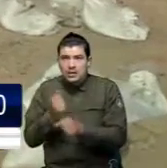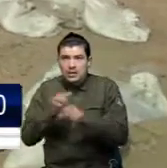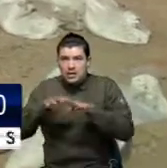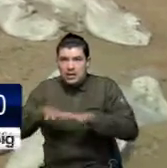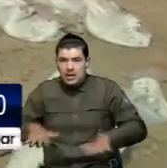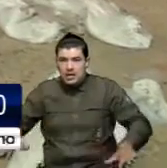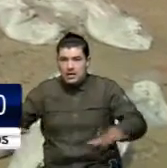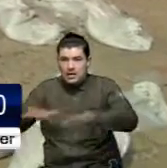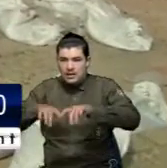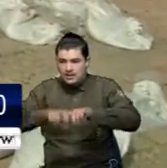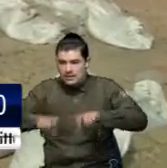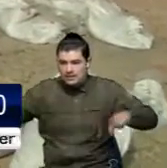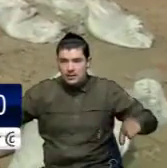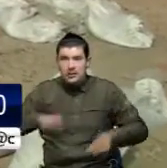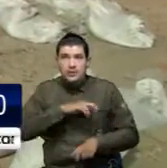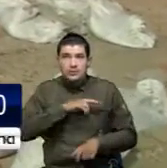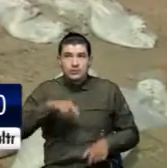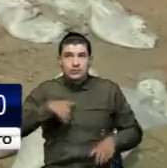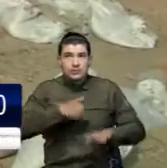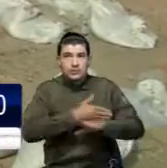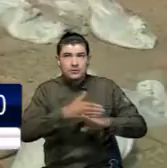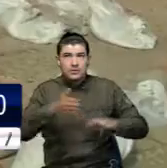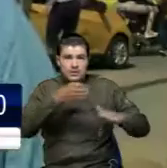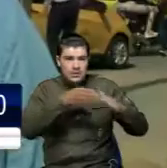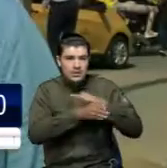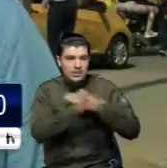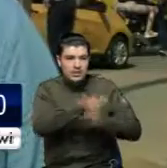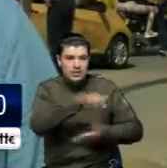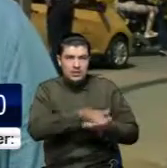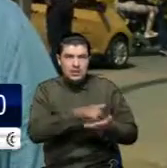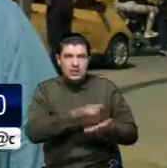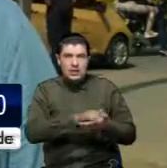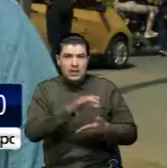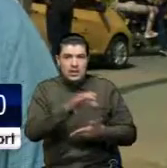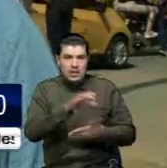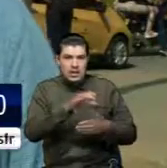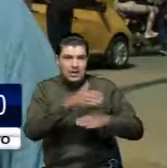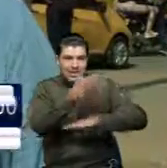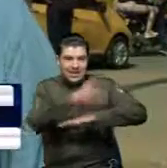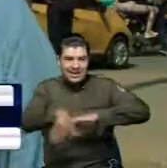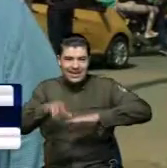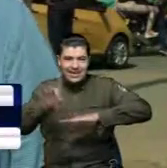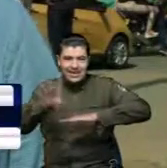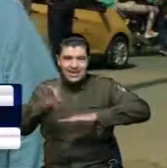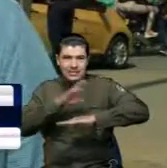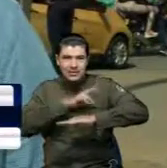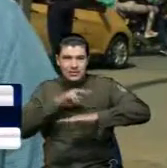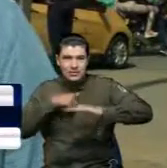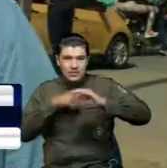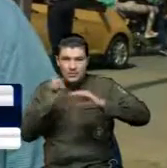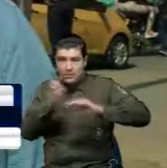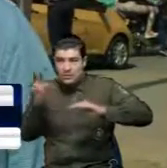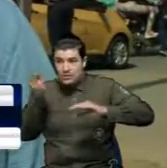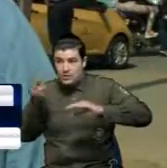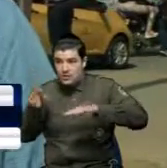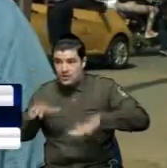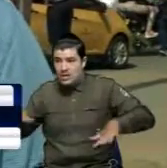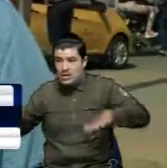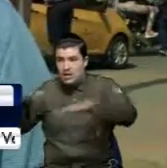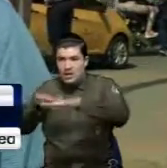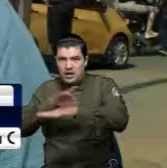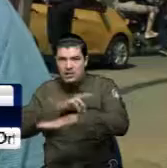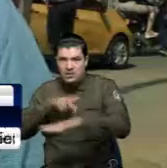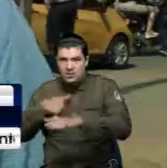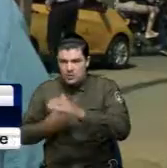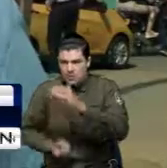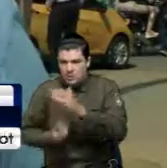occidental. Posteriormente vamos a pasarnos a la carrera 15, en la parte oriental, y vamos a seguir haciendo los trabajos. Vamos a instalar la tubería